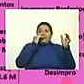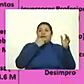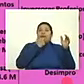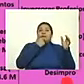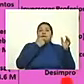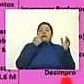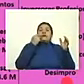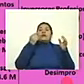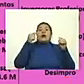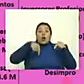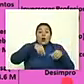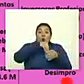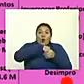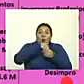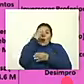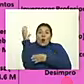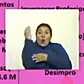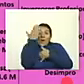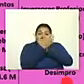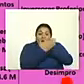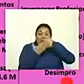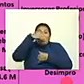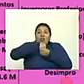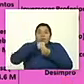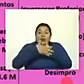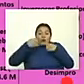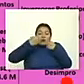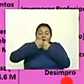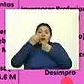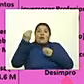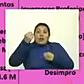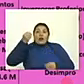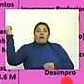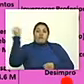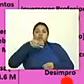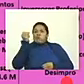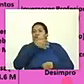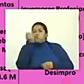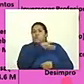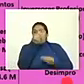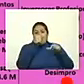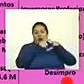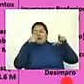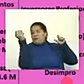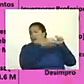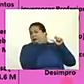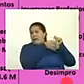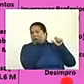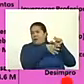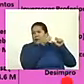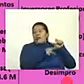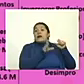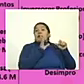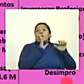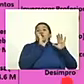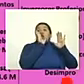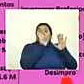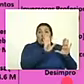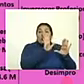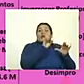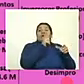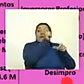al interior de Colombia desde el consorcio a funcionarios y servidores públicos colombianos.